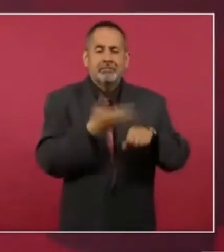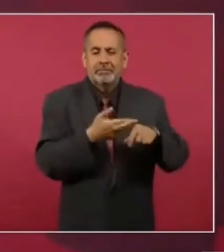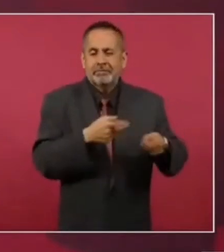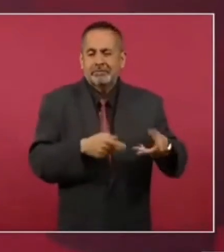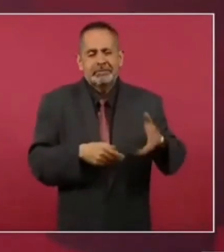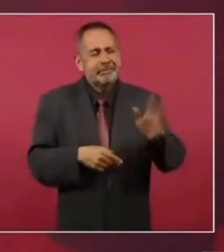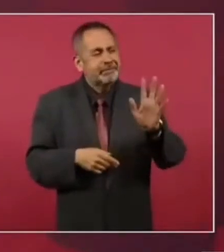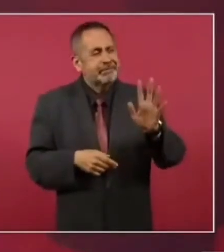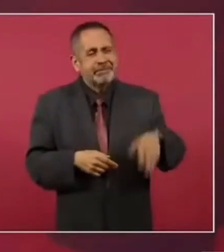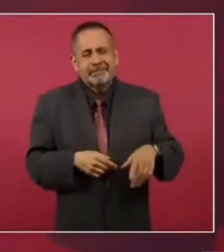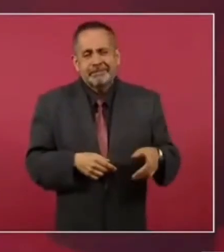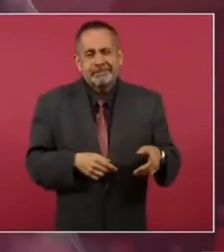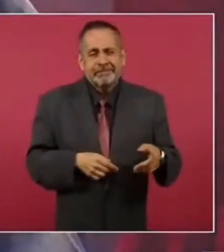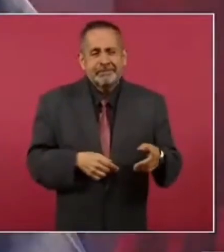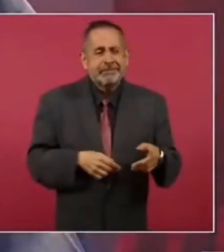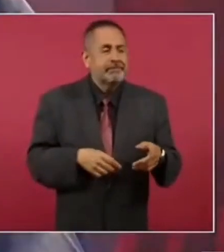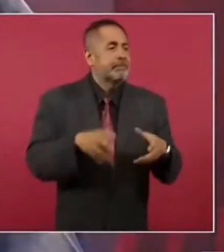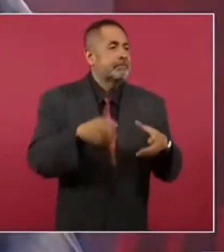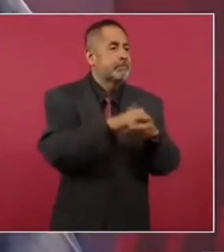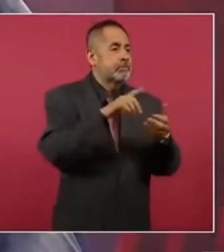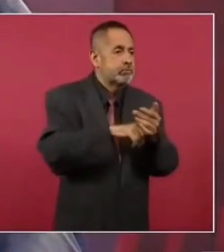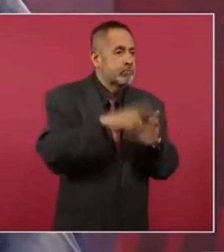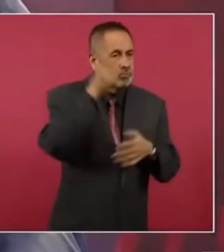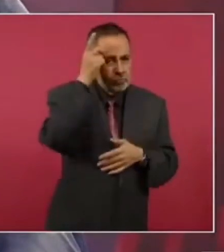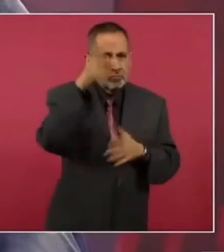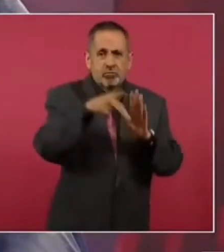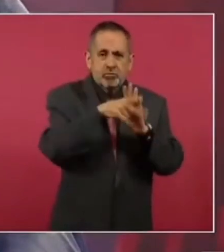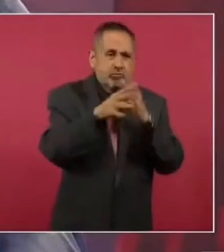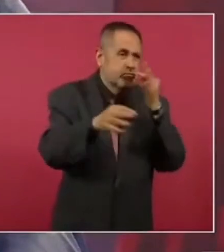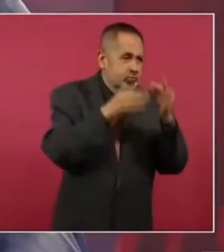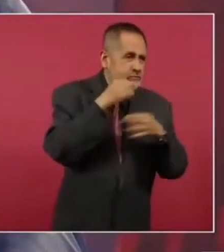dueños de medios de información,